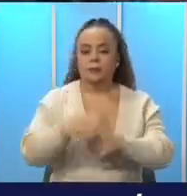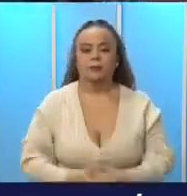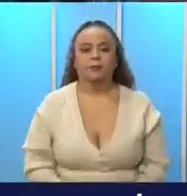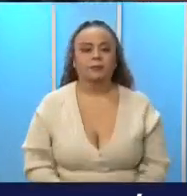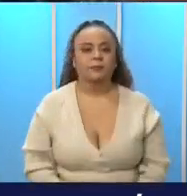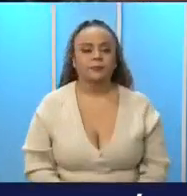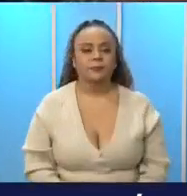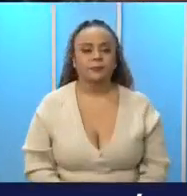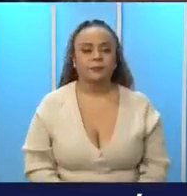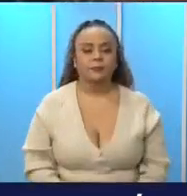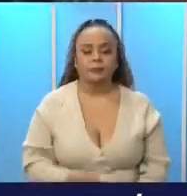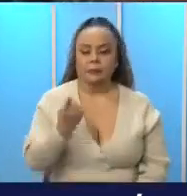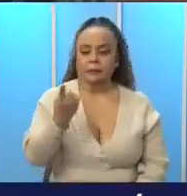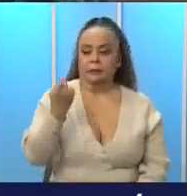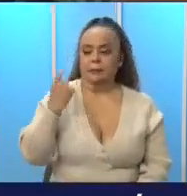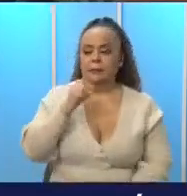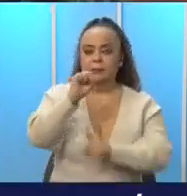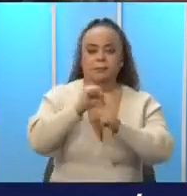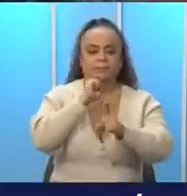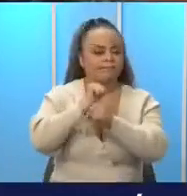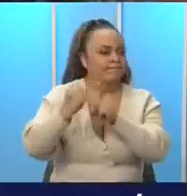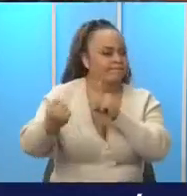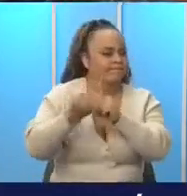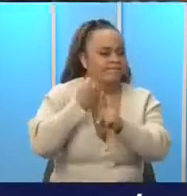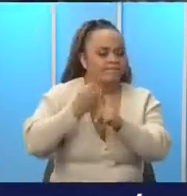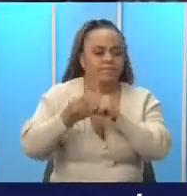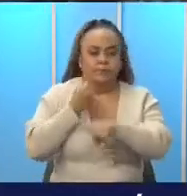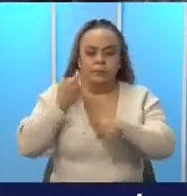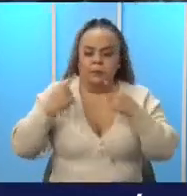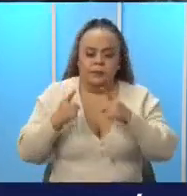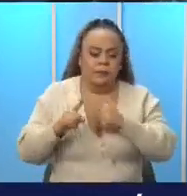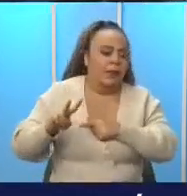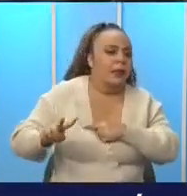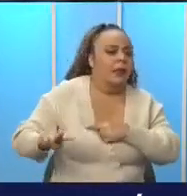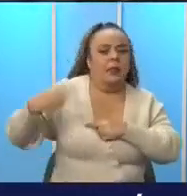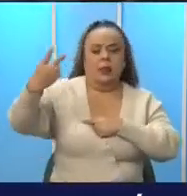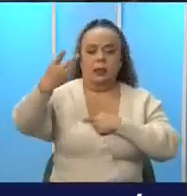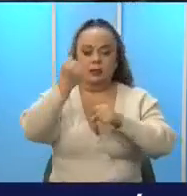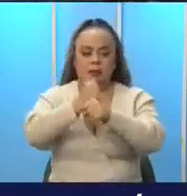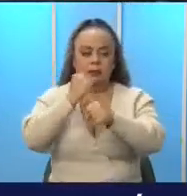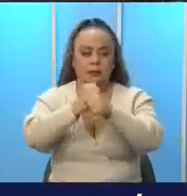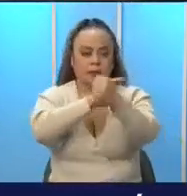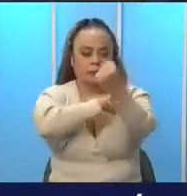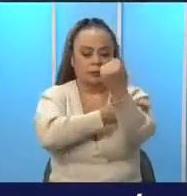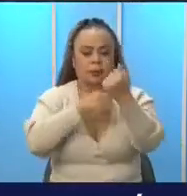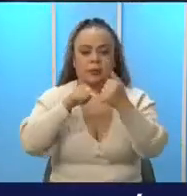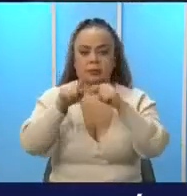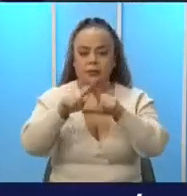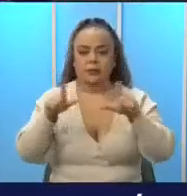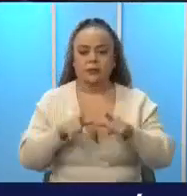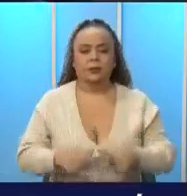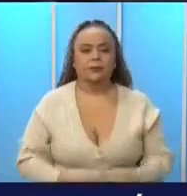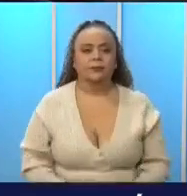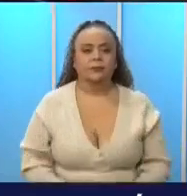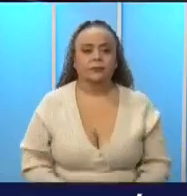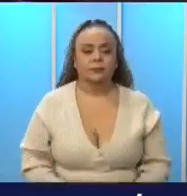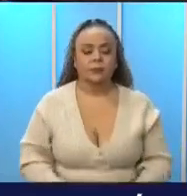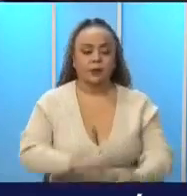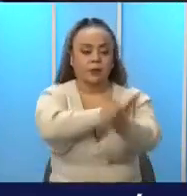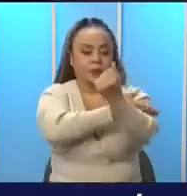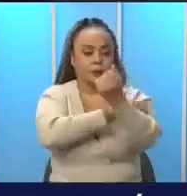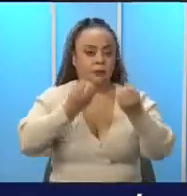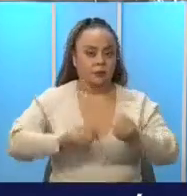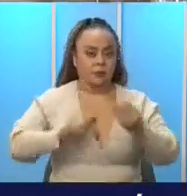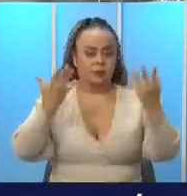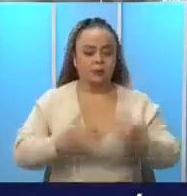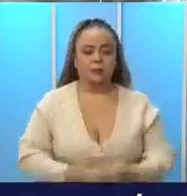Cartago los recientes hechos violentos han hecho redoblar trabajo en las autoridades de la zona fuerza pública ha mantenido una